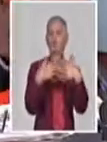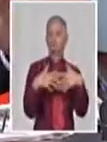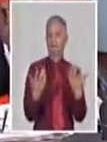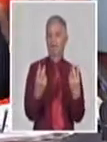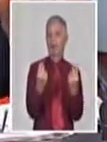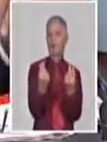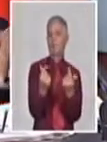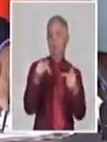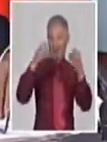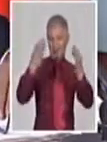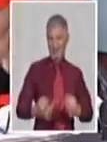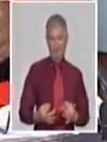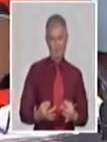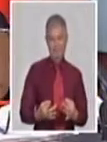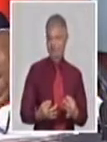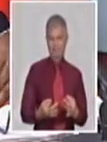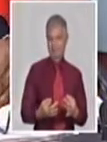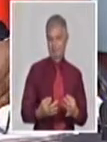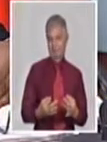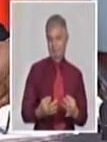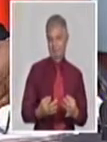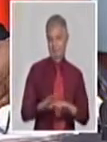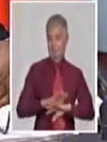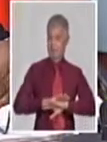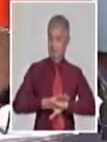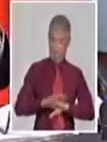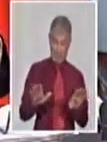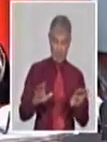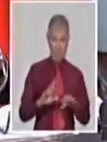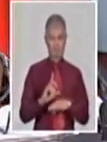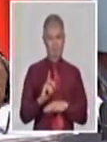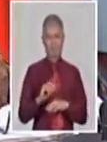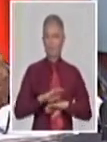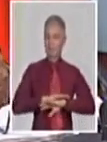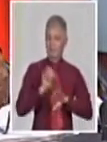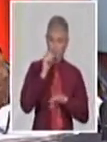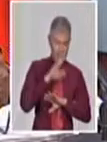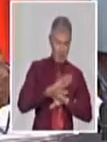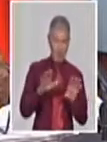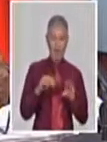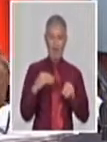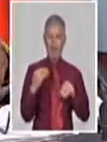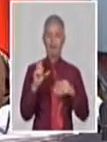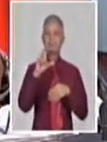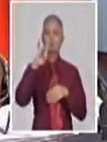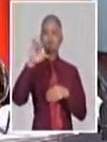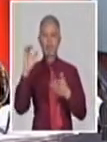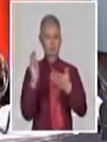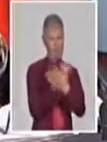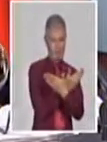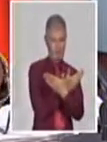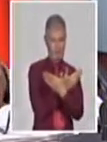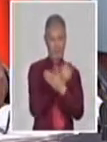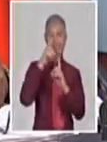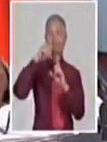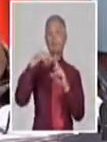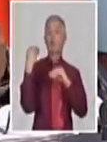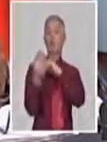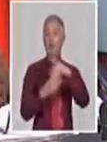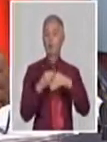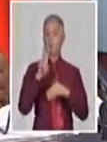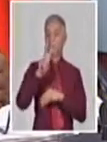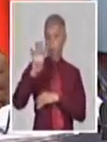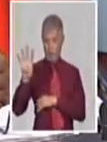tiene para no memorando que está muy se use ponemos el tipo cambio de 24 ya todo el mundo tiene una sola moneda